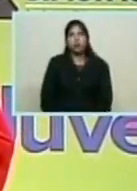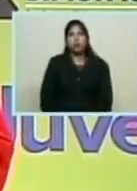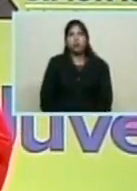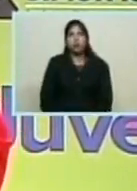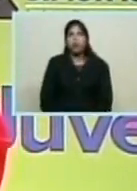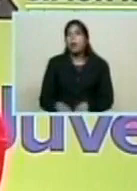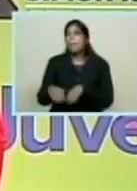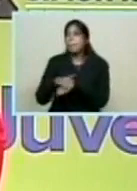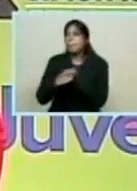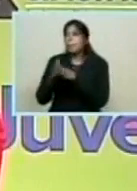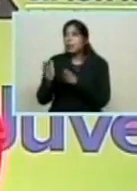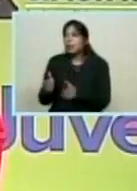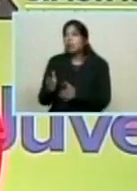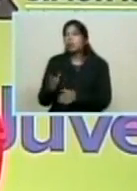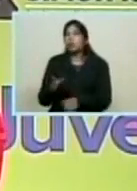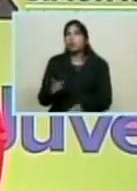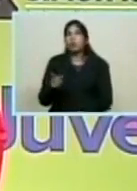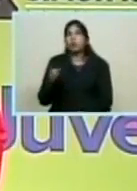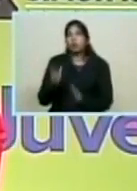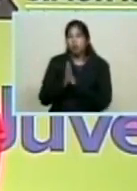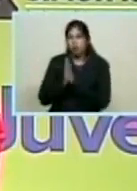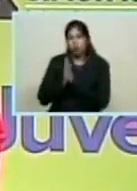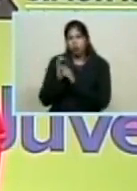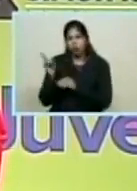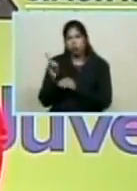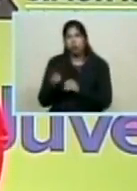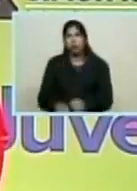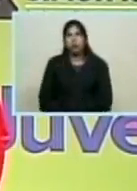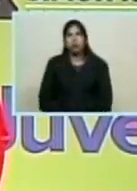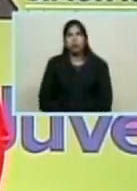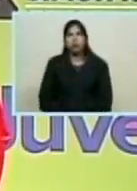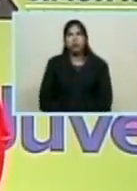ministro Ricardo Menéndez, por favor,